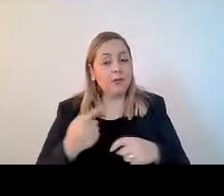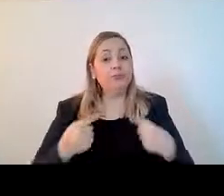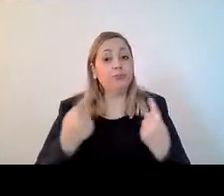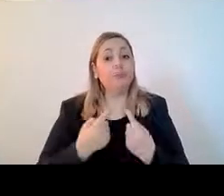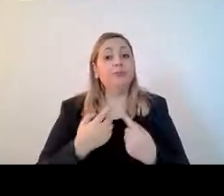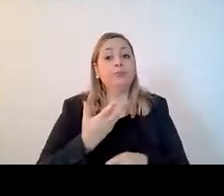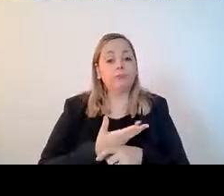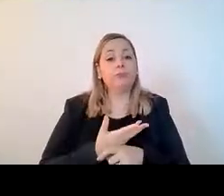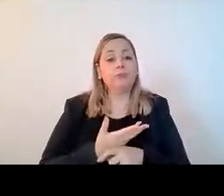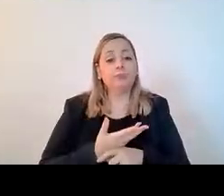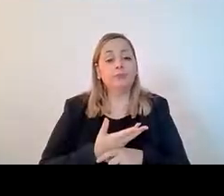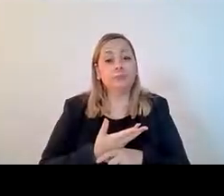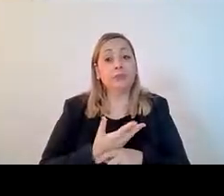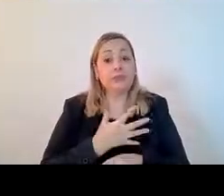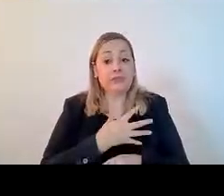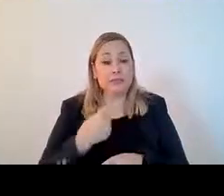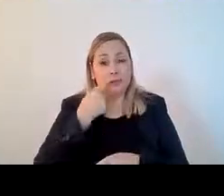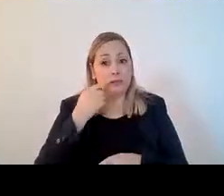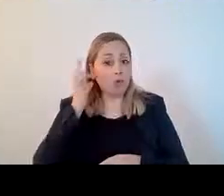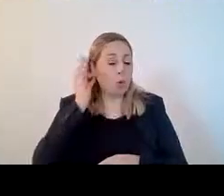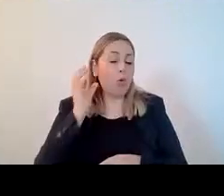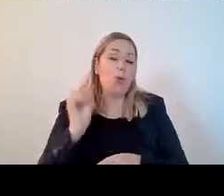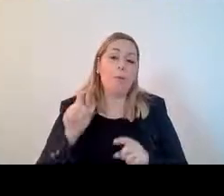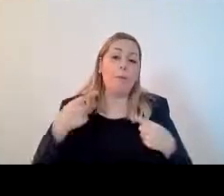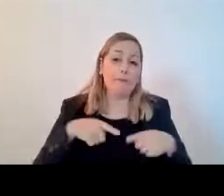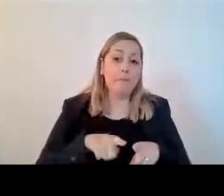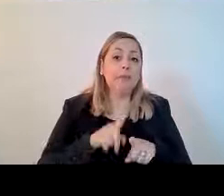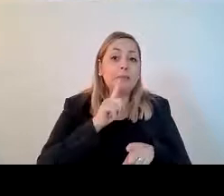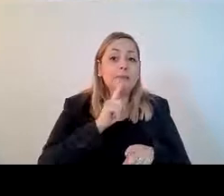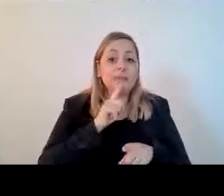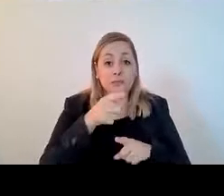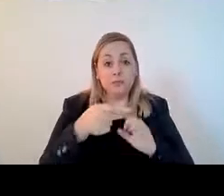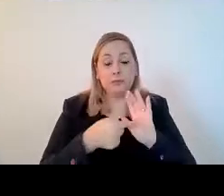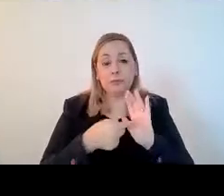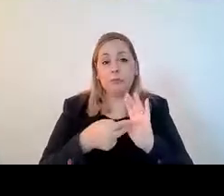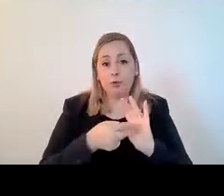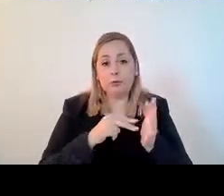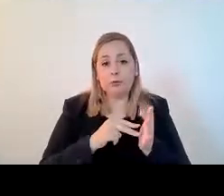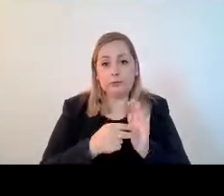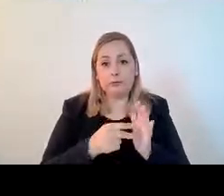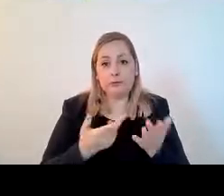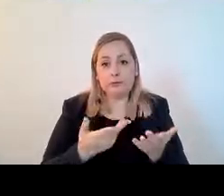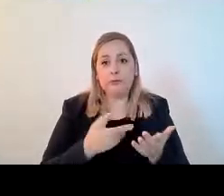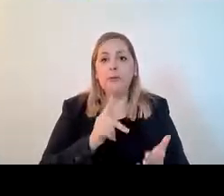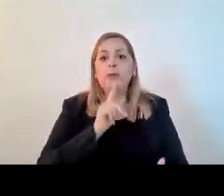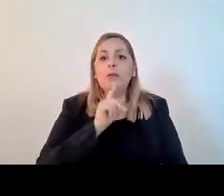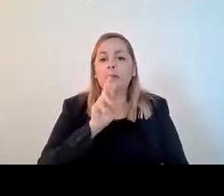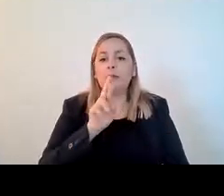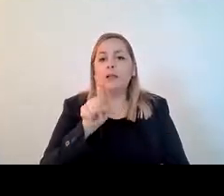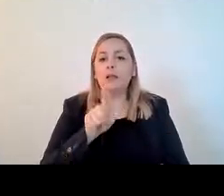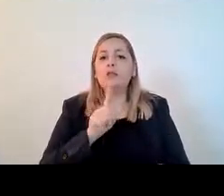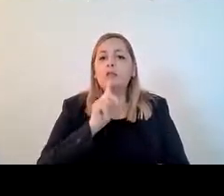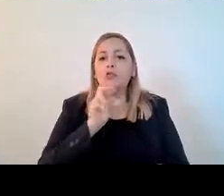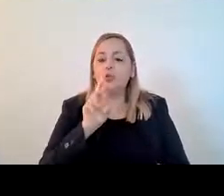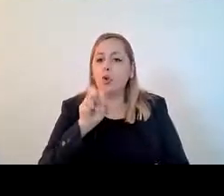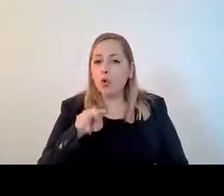tenemos un hijo o una pareja que vemos que tiene este trastorno, no es cuestión de decir tiene el trastorno,